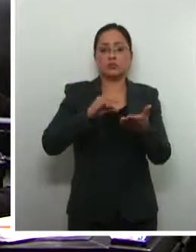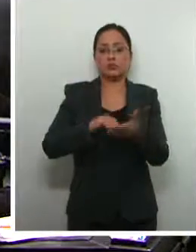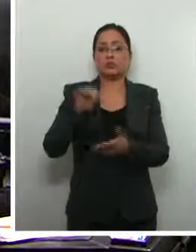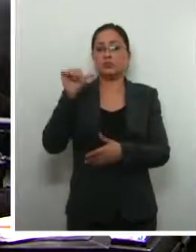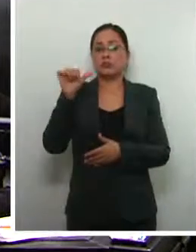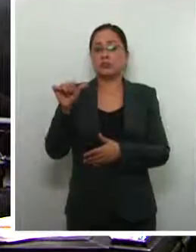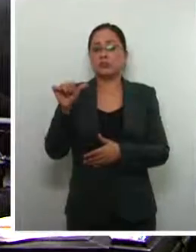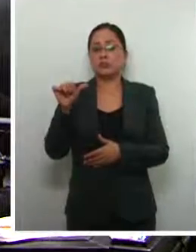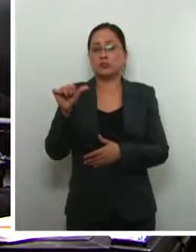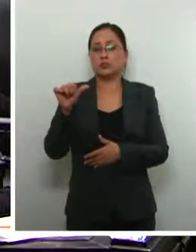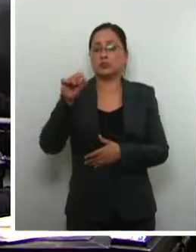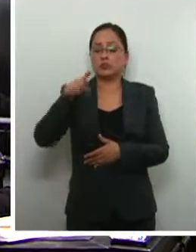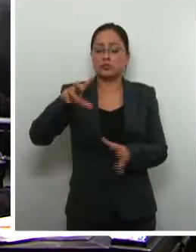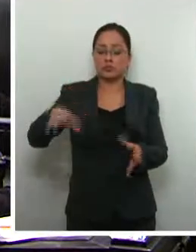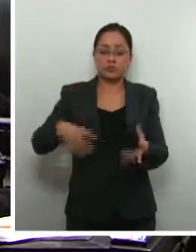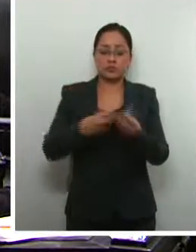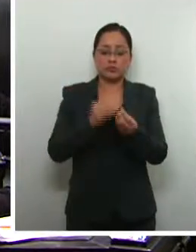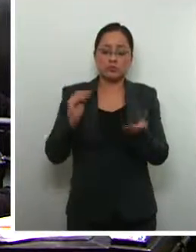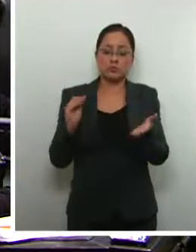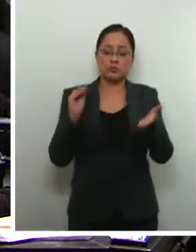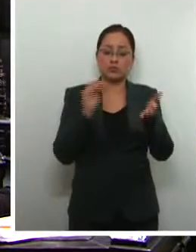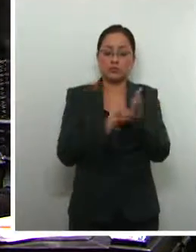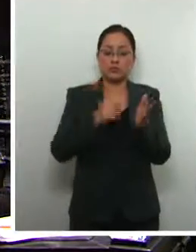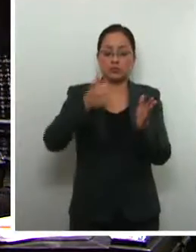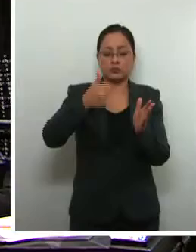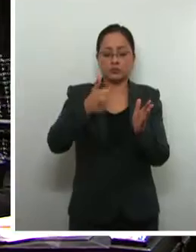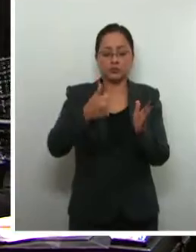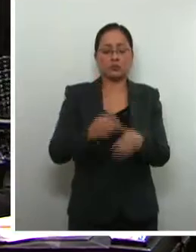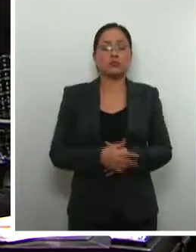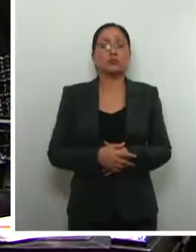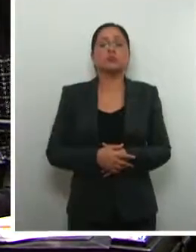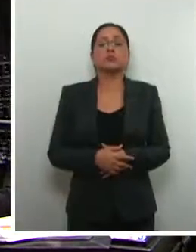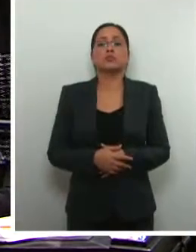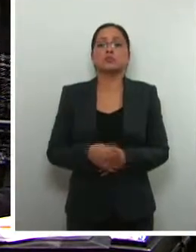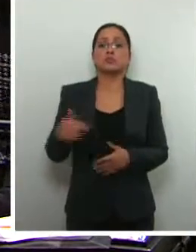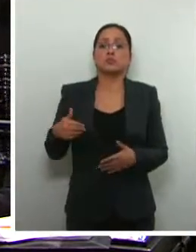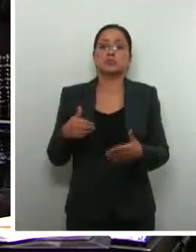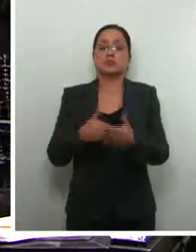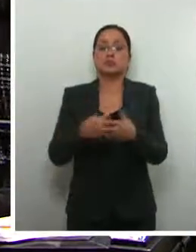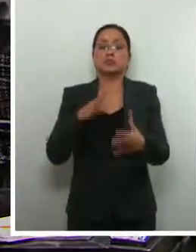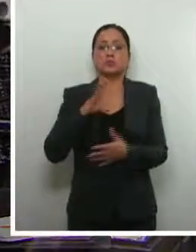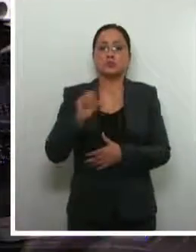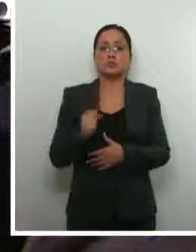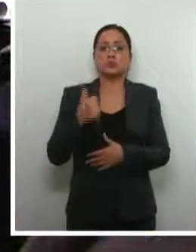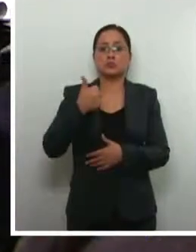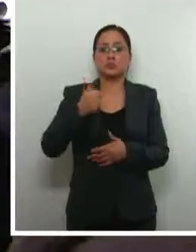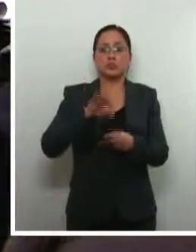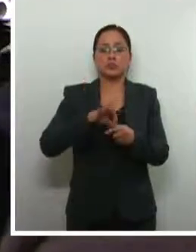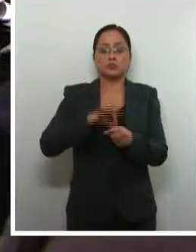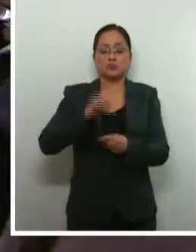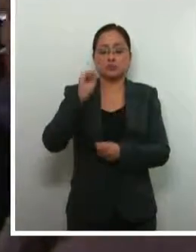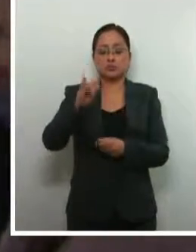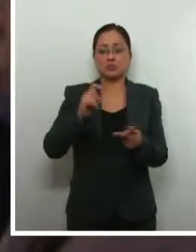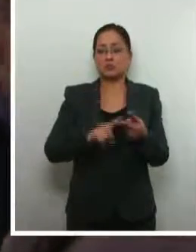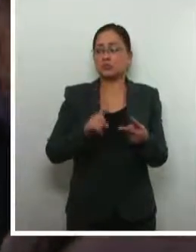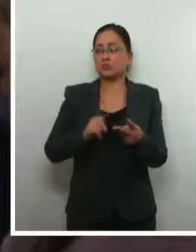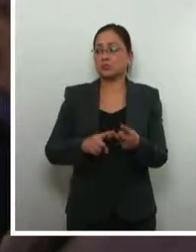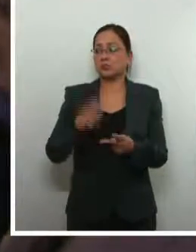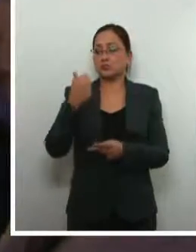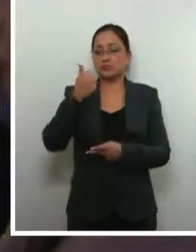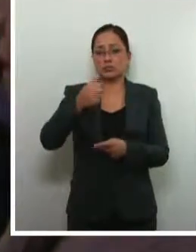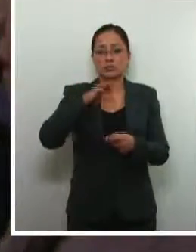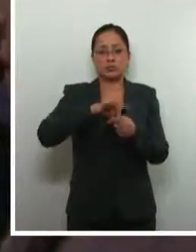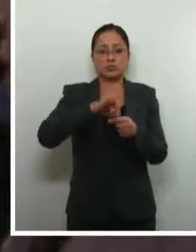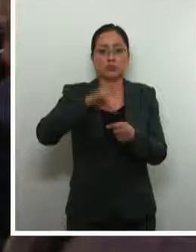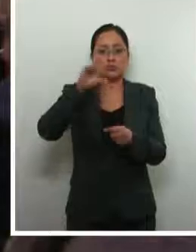A, adición de un numeral. Hasta este momento van 66 votos a favor, 6